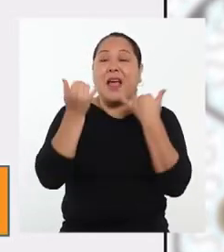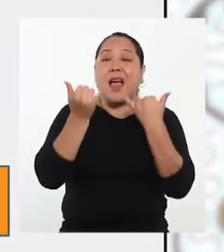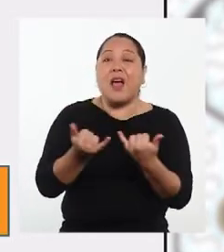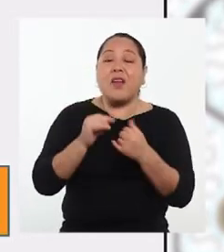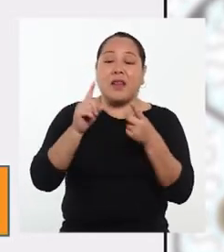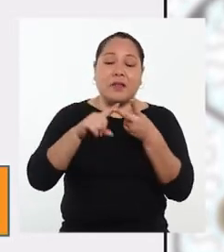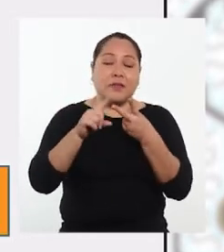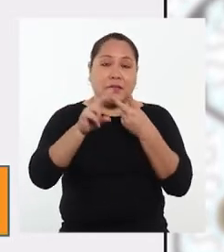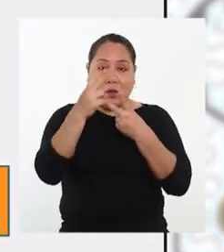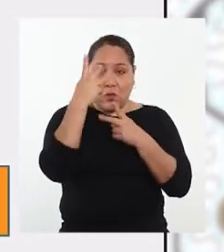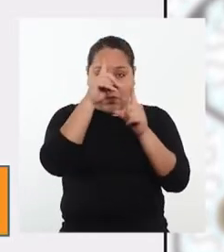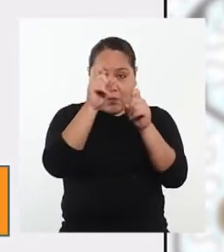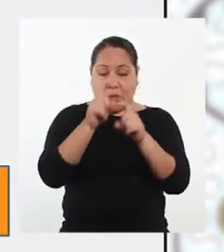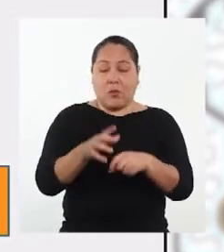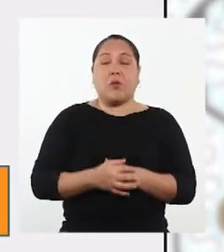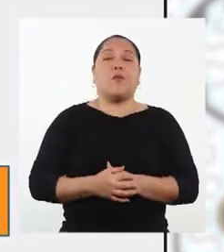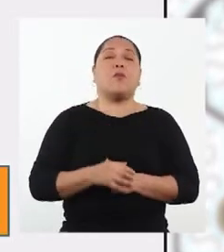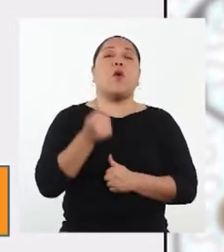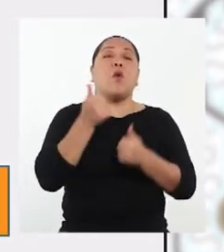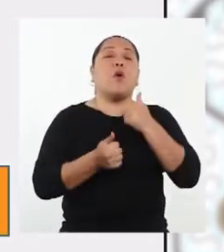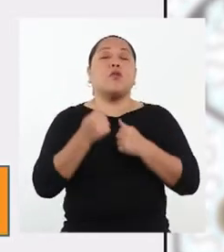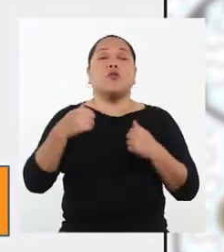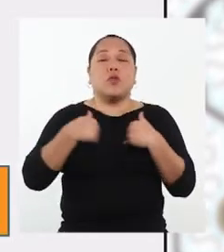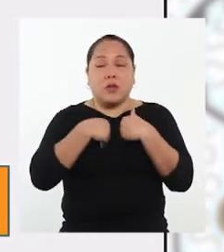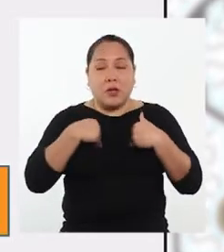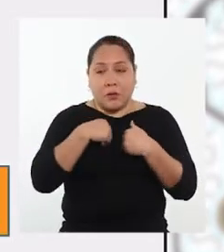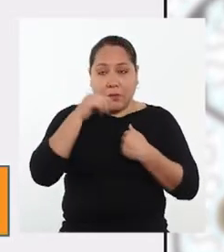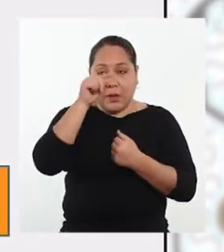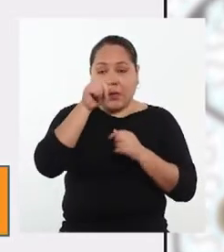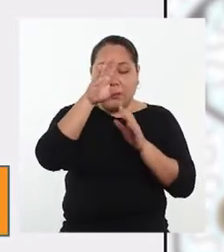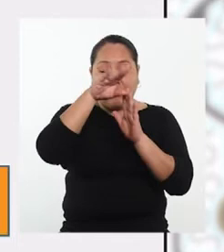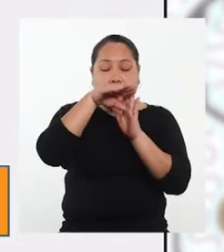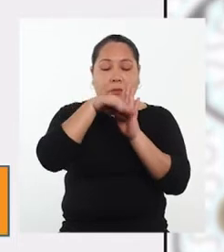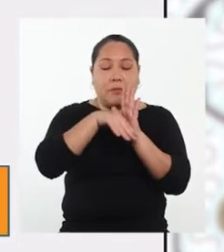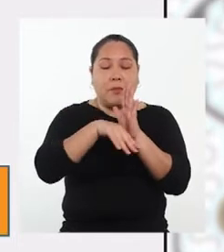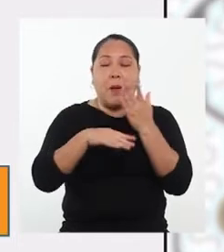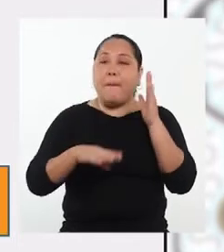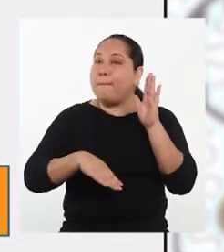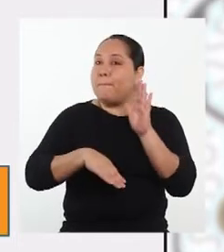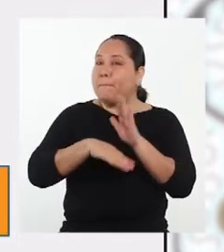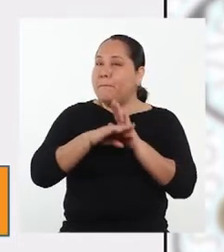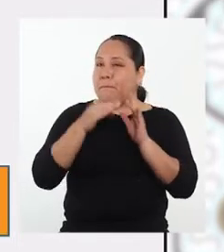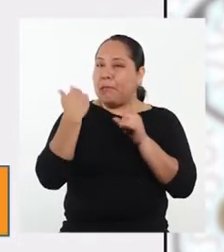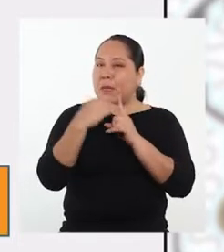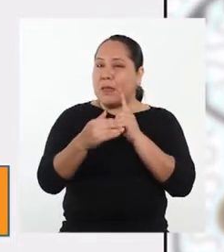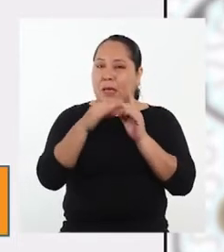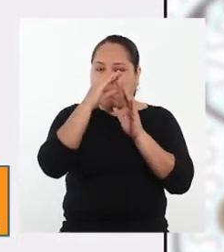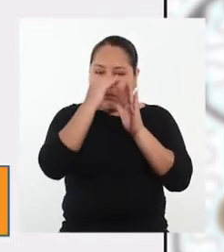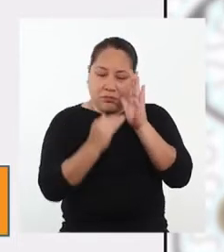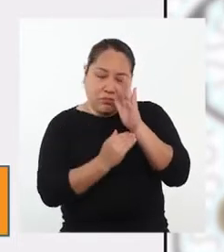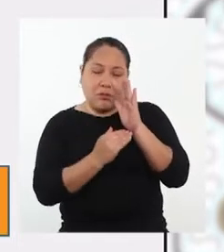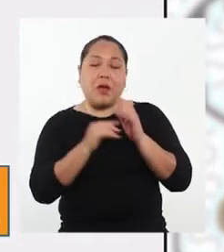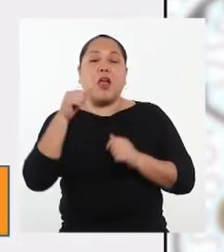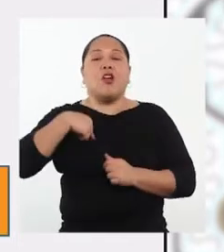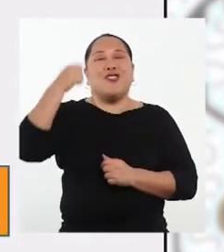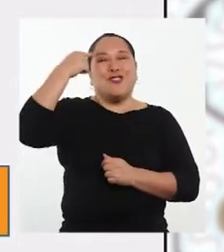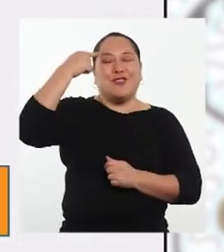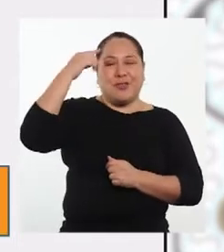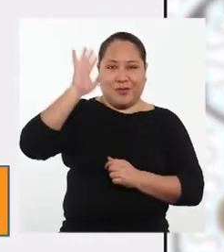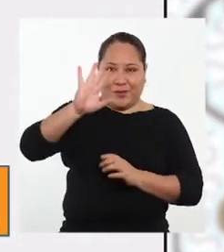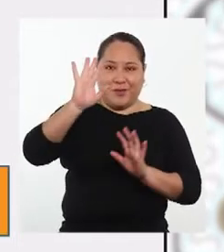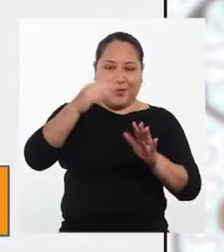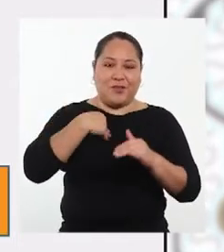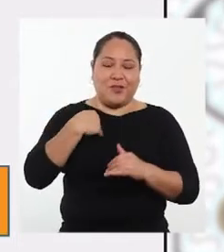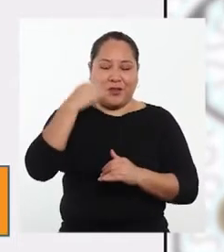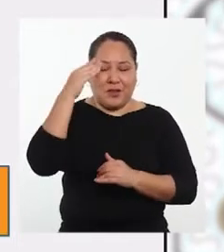correcta. Ahora, segunda pregunta. ¿Qué insectos han disminuido en más de la mitad de su población? ¿Alguien sabe?